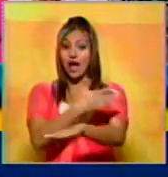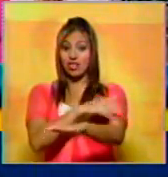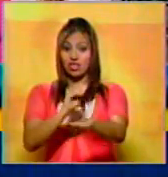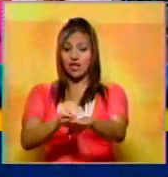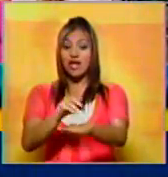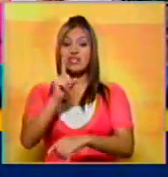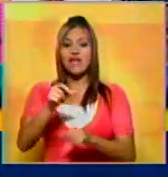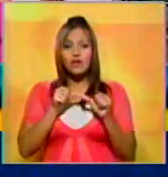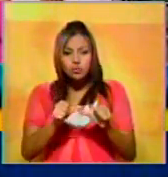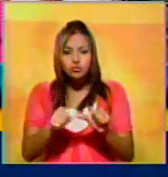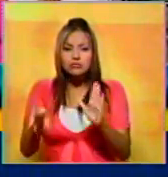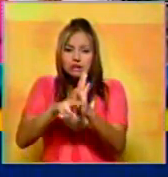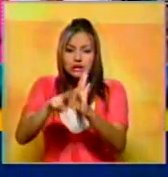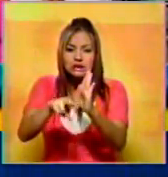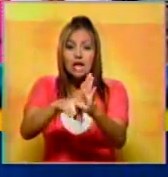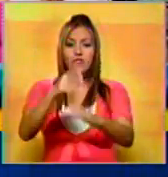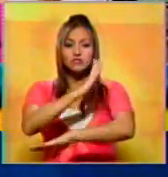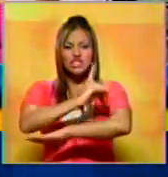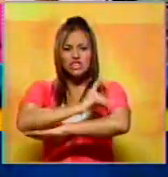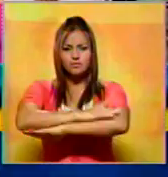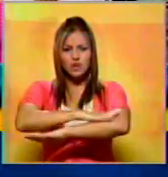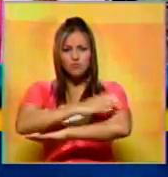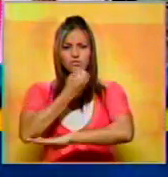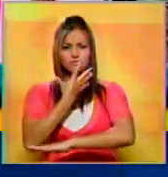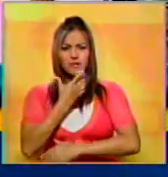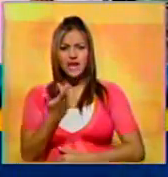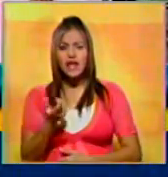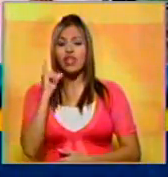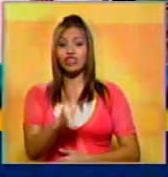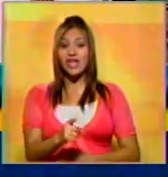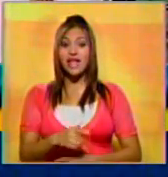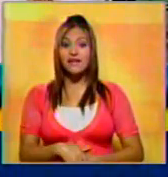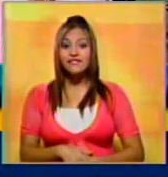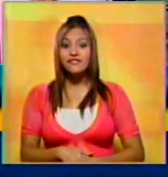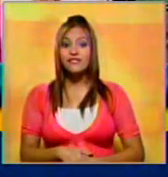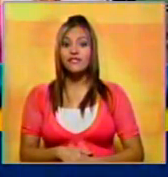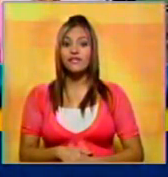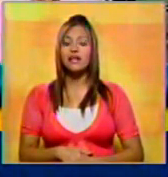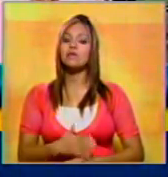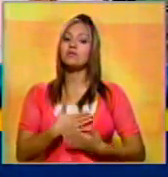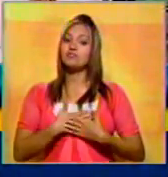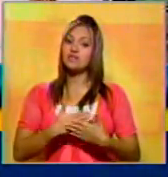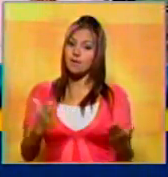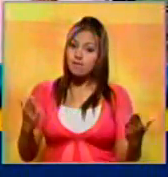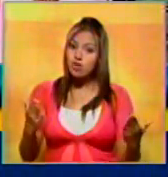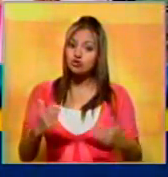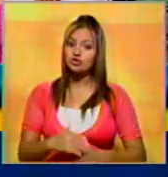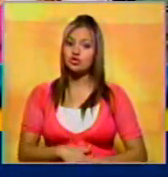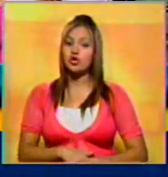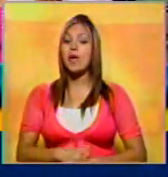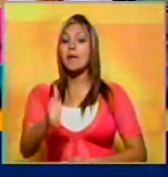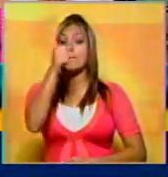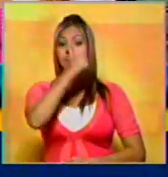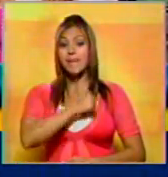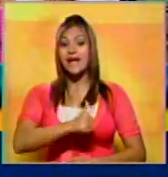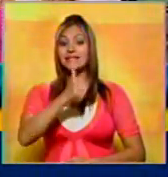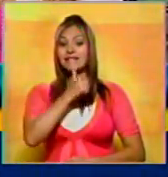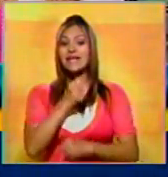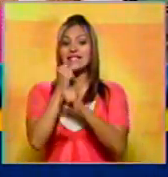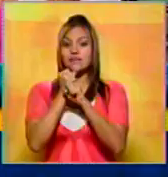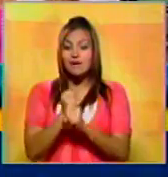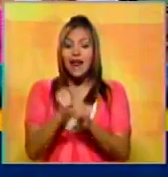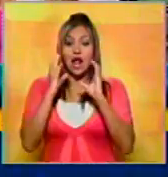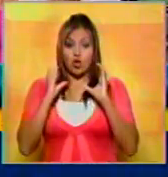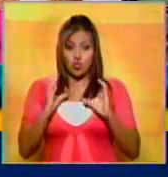tener constancia, hay que tener disciplina, hay que tener la disposición y la paciencia para esperar que